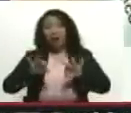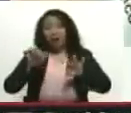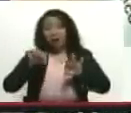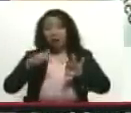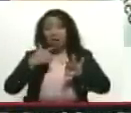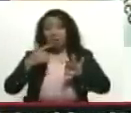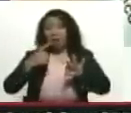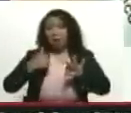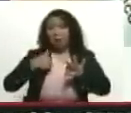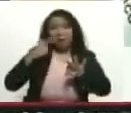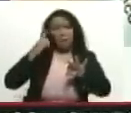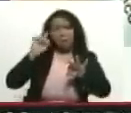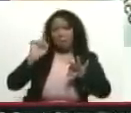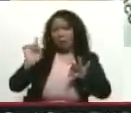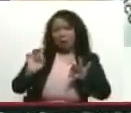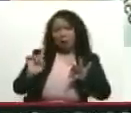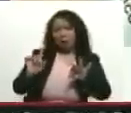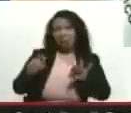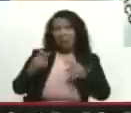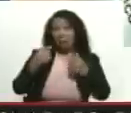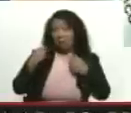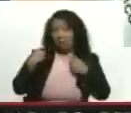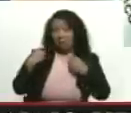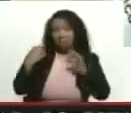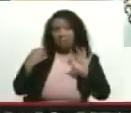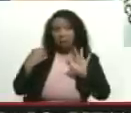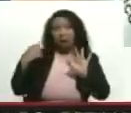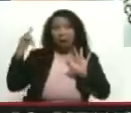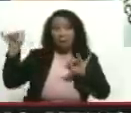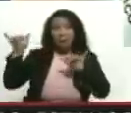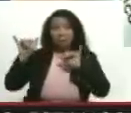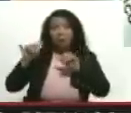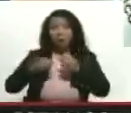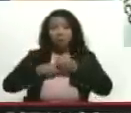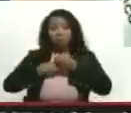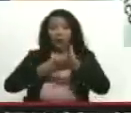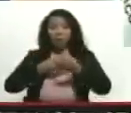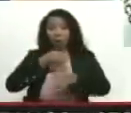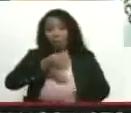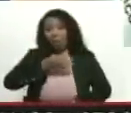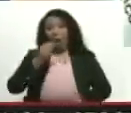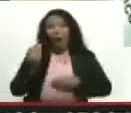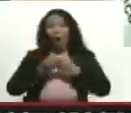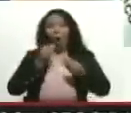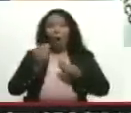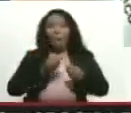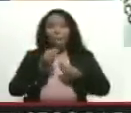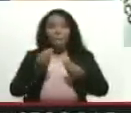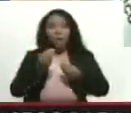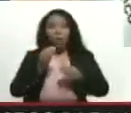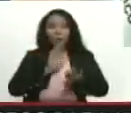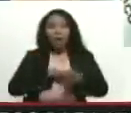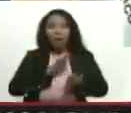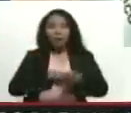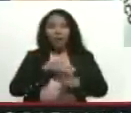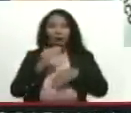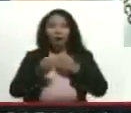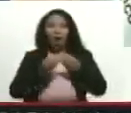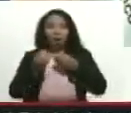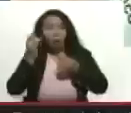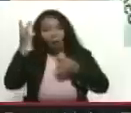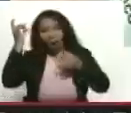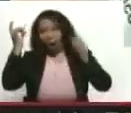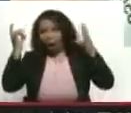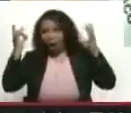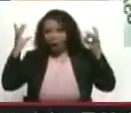sabía, no me dijeron, cuando él mismo cuenta todo con lujo de detalle, cómo va a ocurrir y de qué manera va a